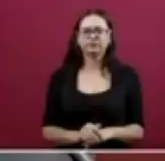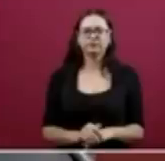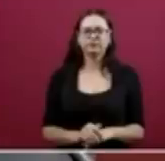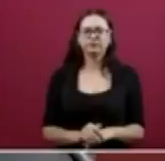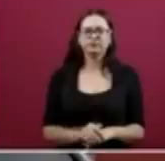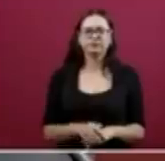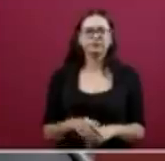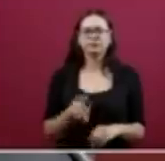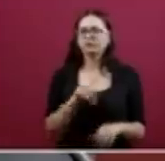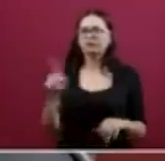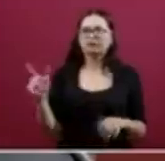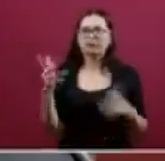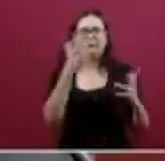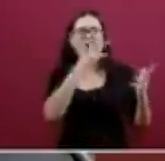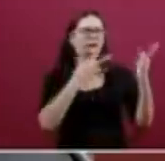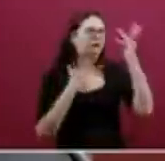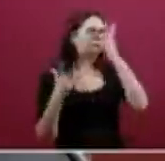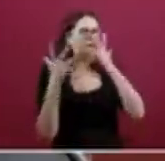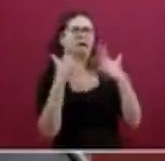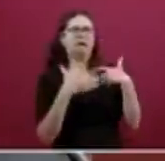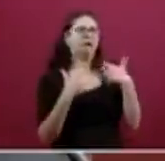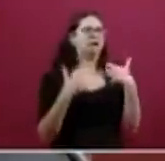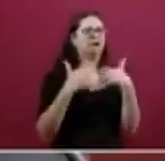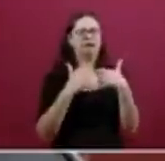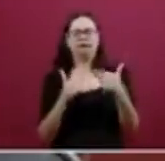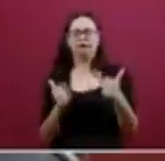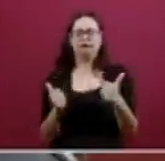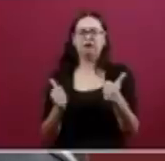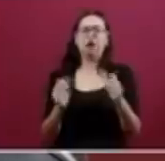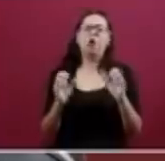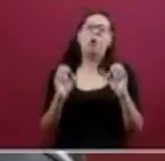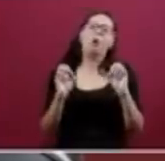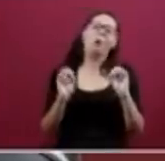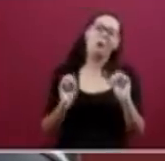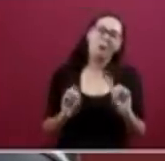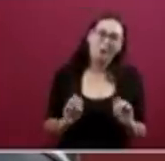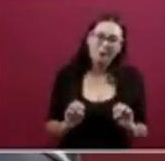se malinterprete o no se utilice